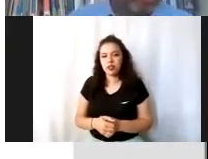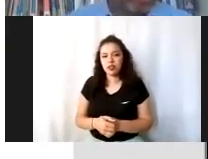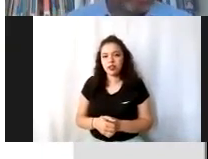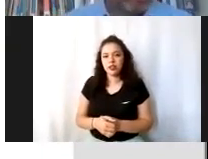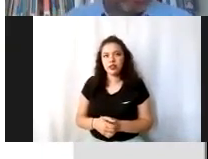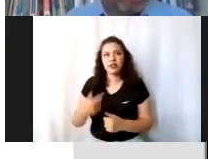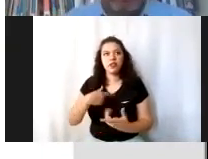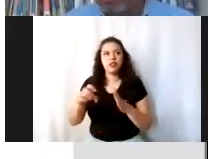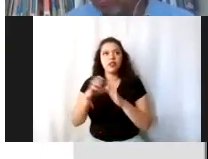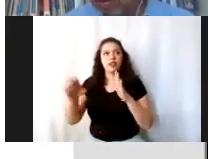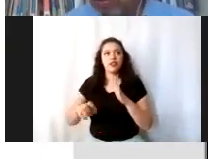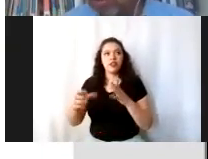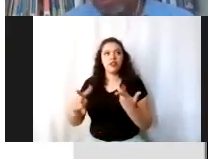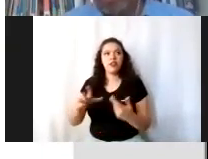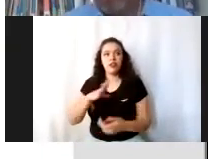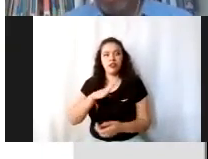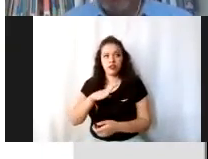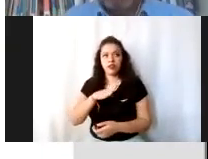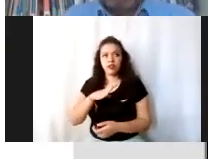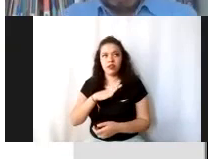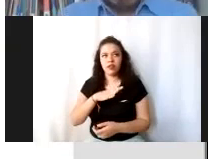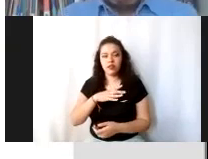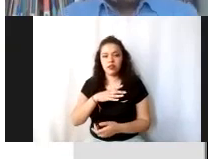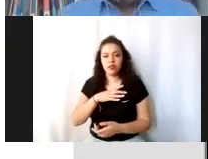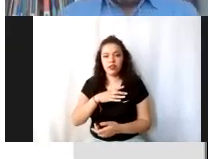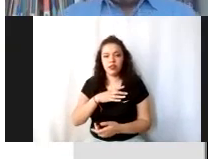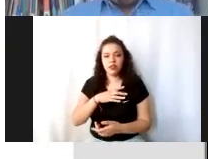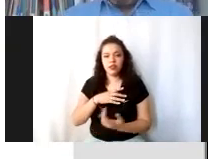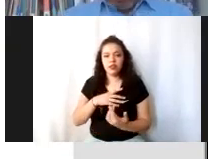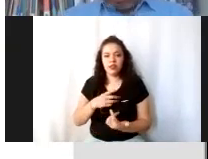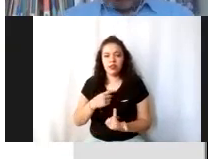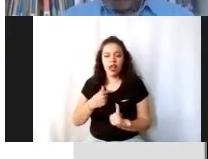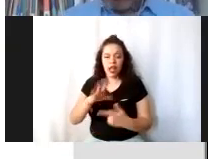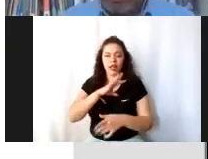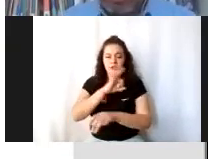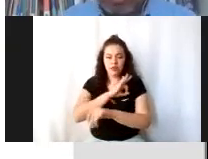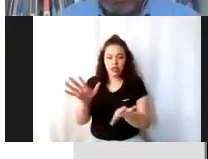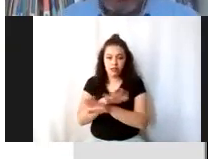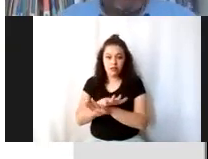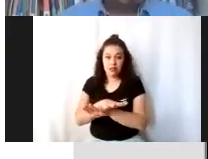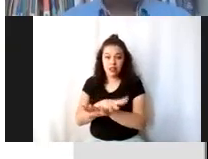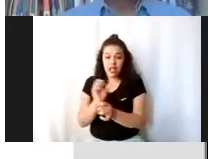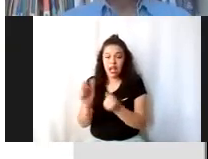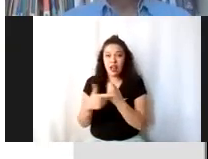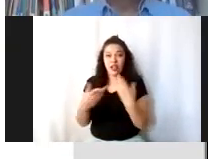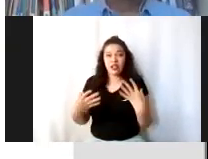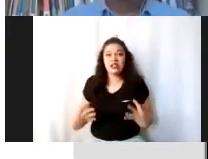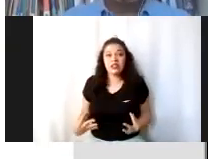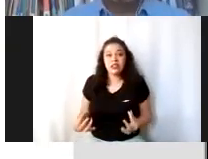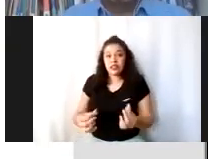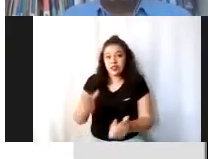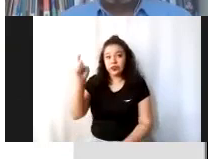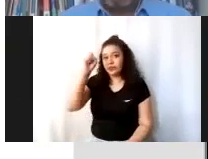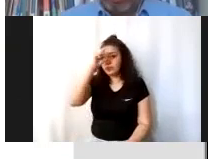¿no? Hígado, riñón, etcétera. Bien. En una situación así de delicada y así de difícil,